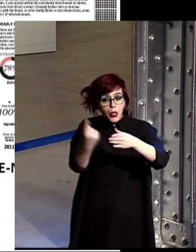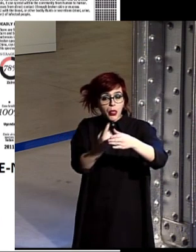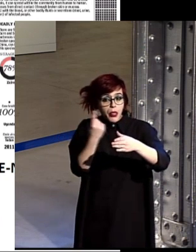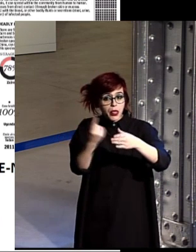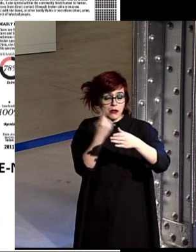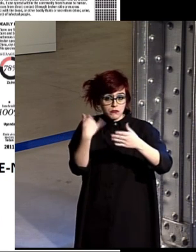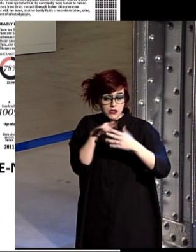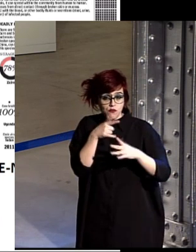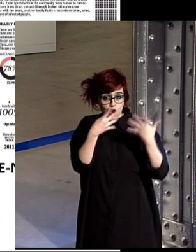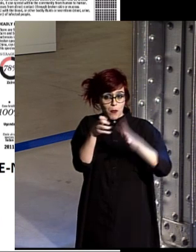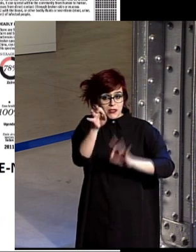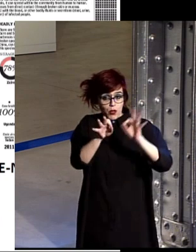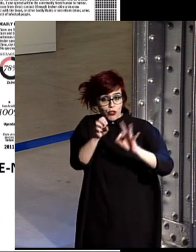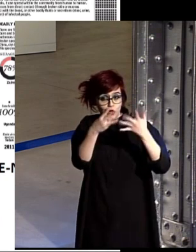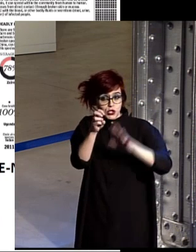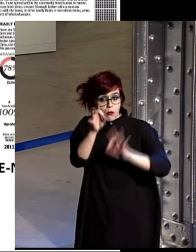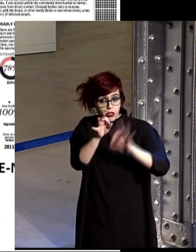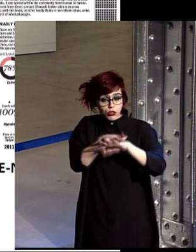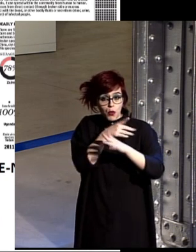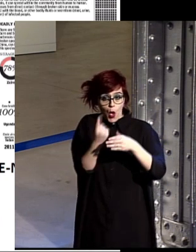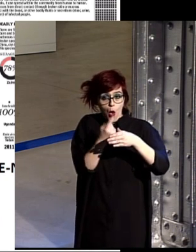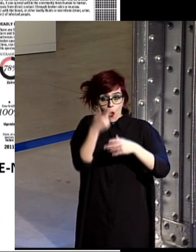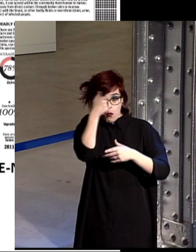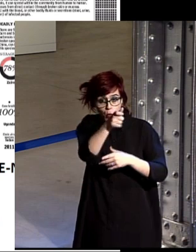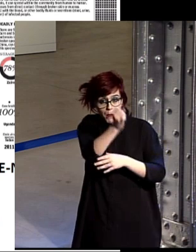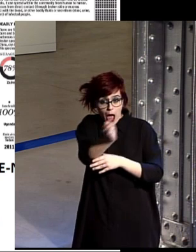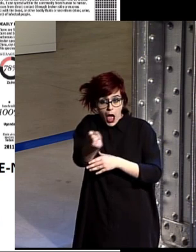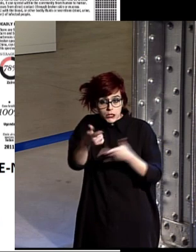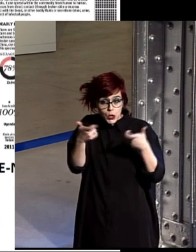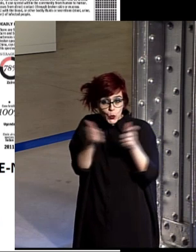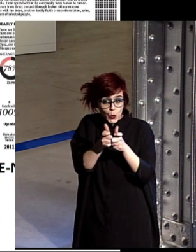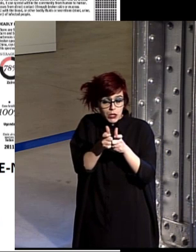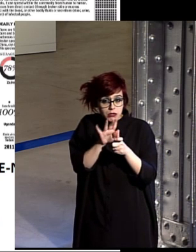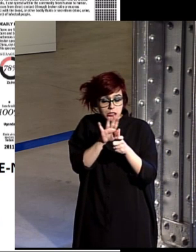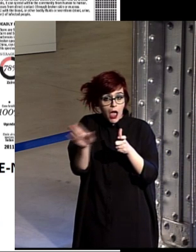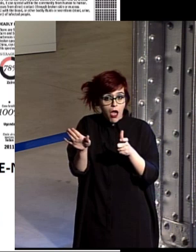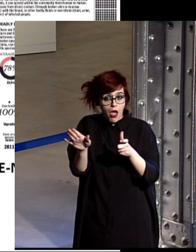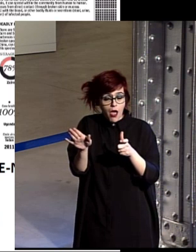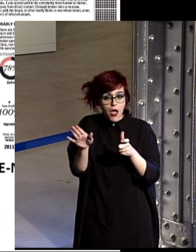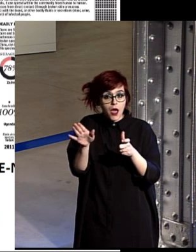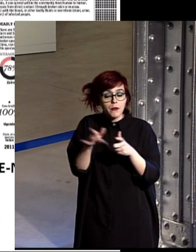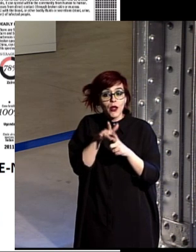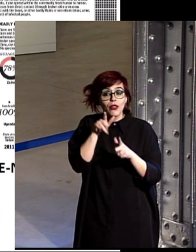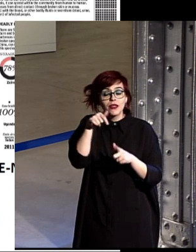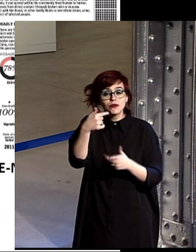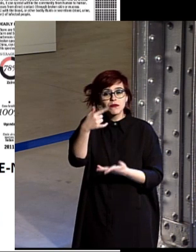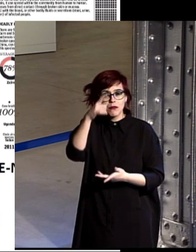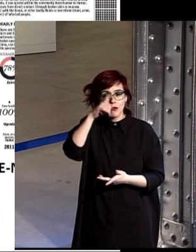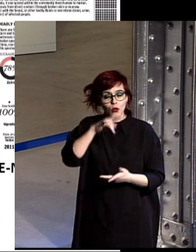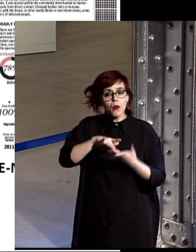matar al 90% de la población, al 80% no le daba tiempo, y tuvimos un problema cuando hubo un foco en una ciudad. De hecho, tuvimos un problema en